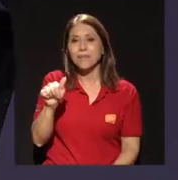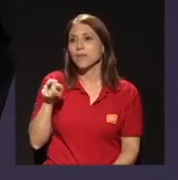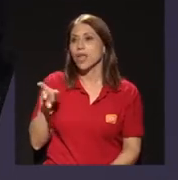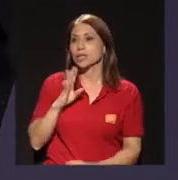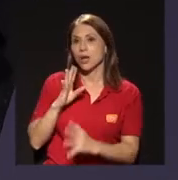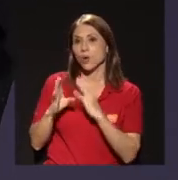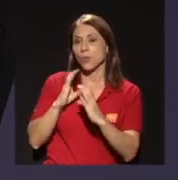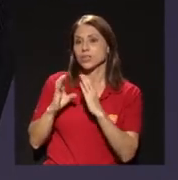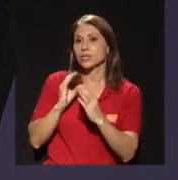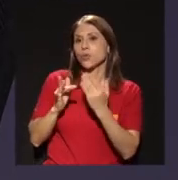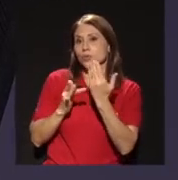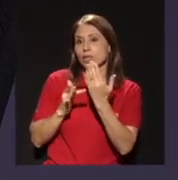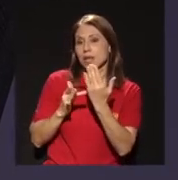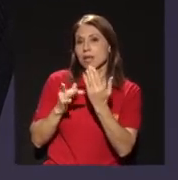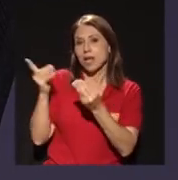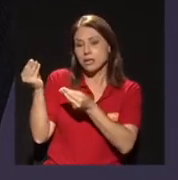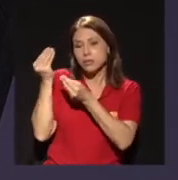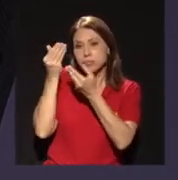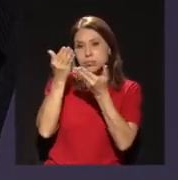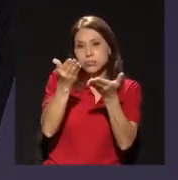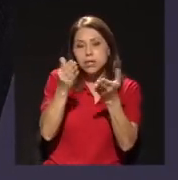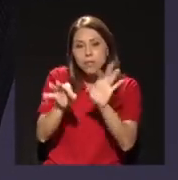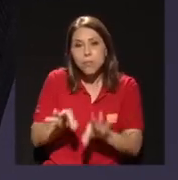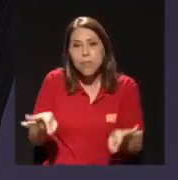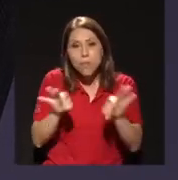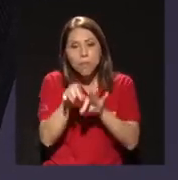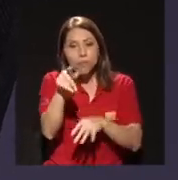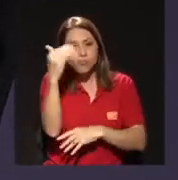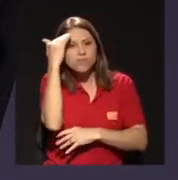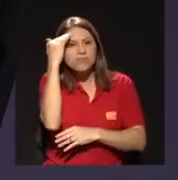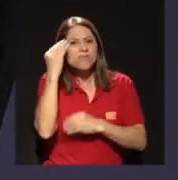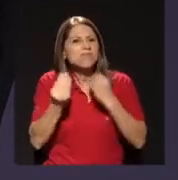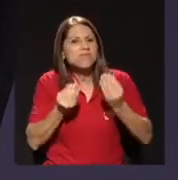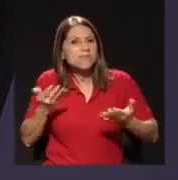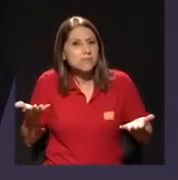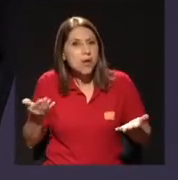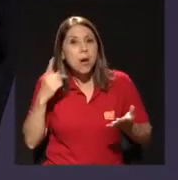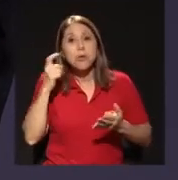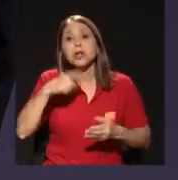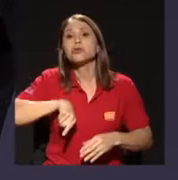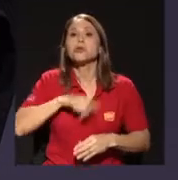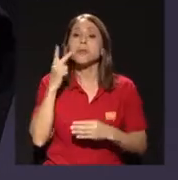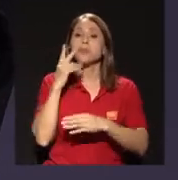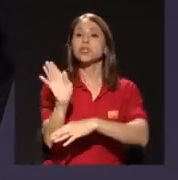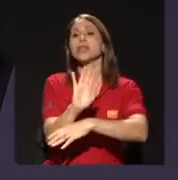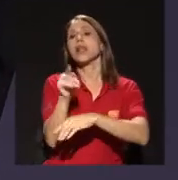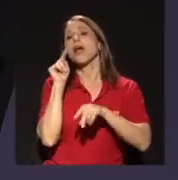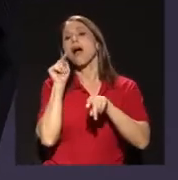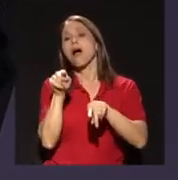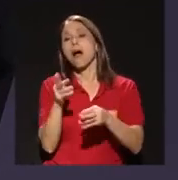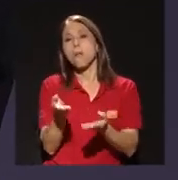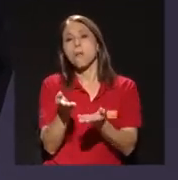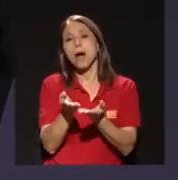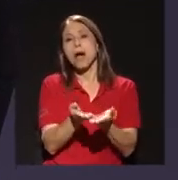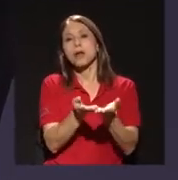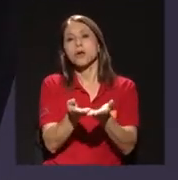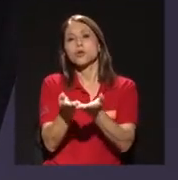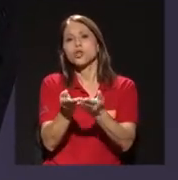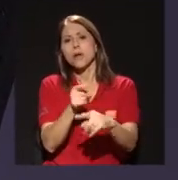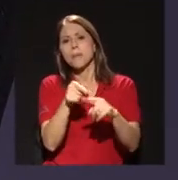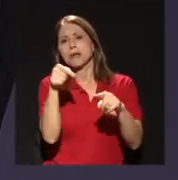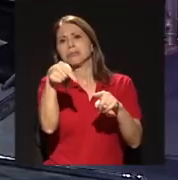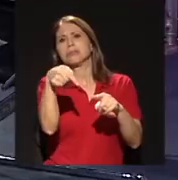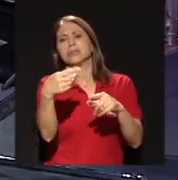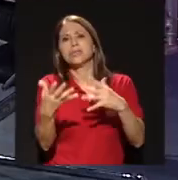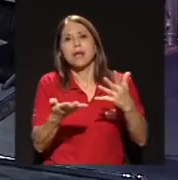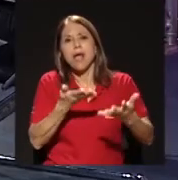está informando y es importante que usted pues conozca de lo que se trata, porque los barcos los vemos en televisión, ¿verdad? Sí. Pero todo ese